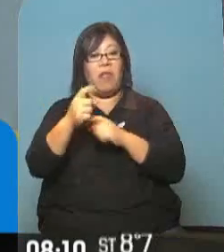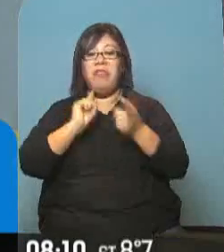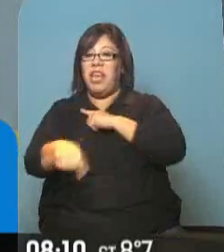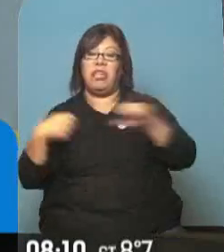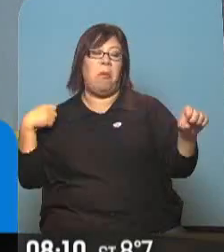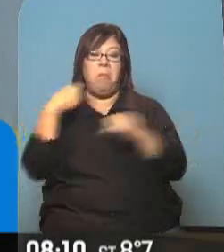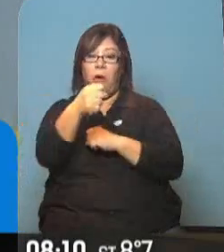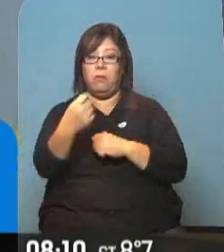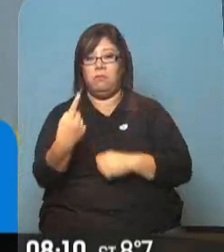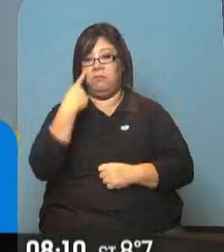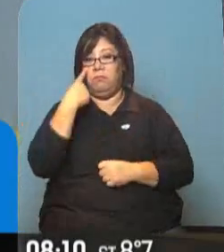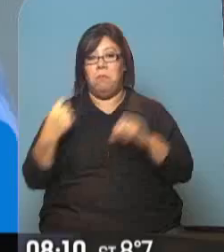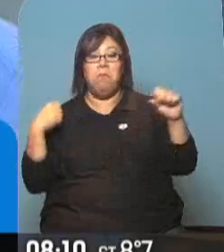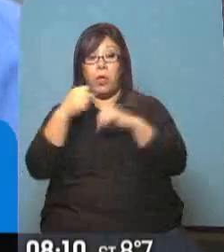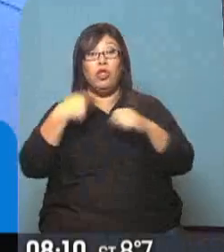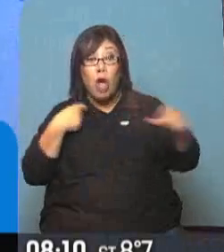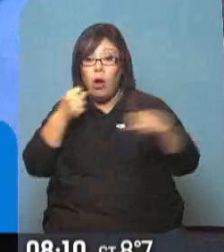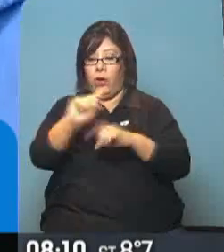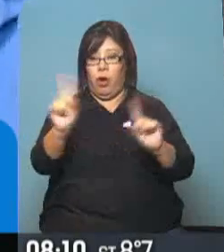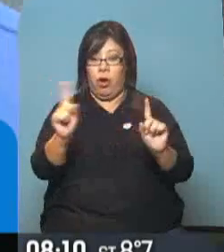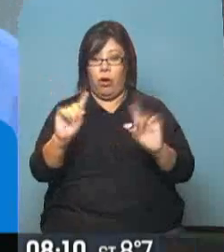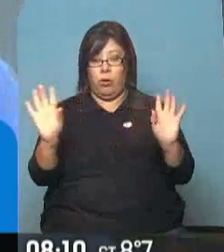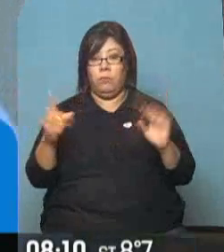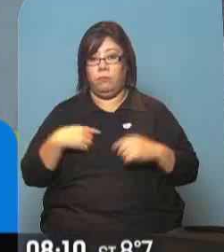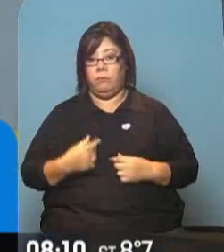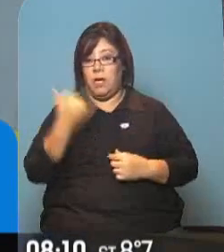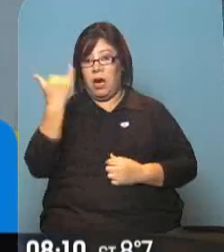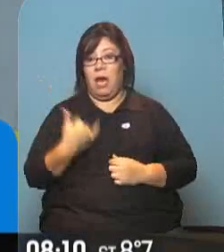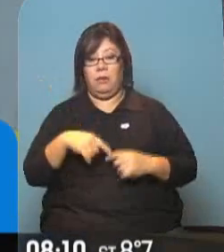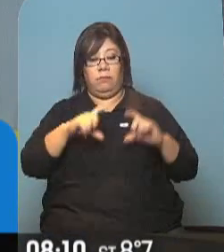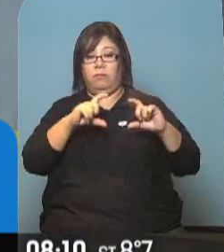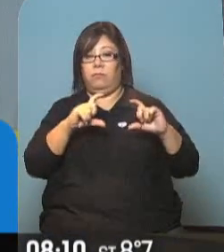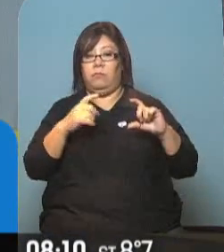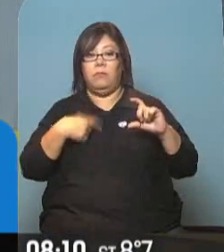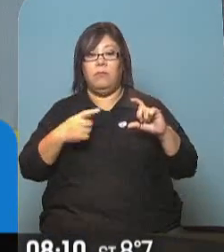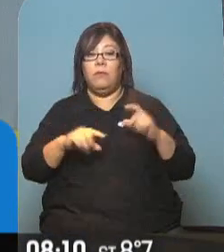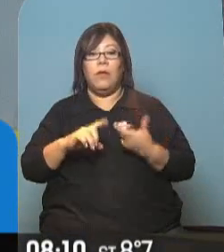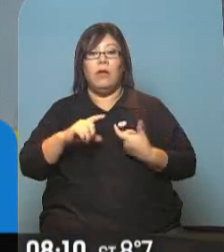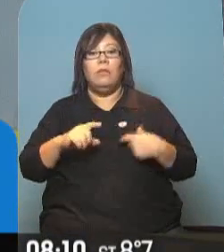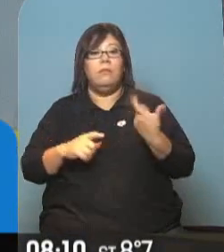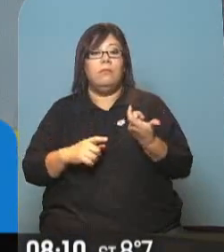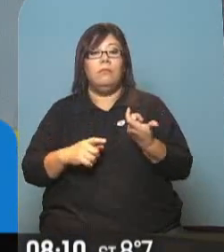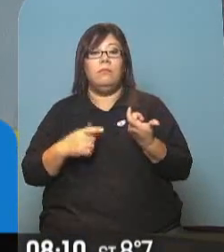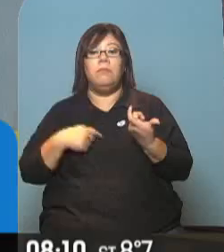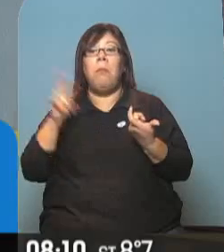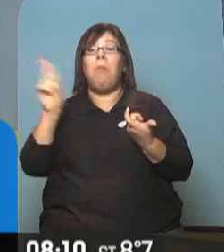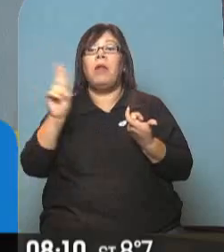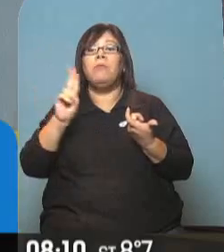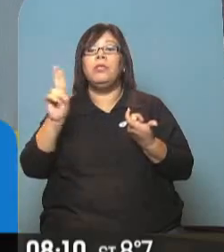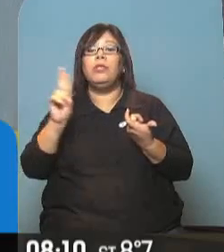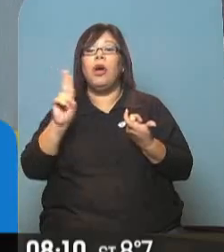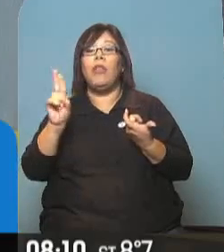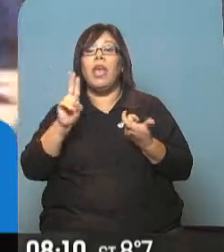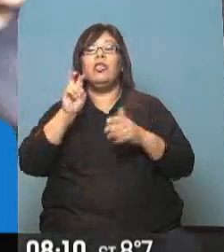Directamente. No es que yo le pegué, esta es mi única herramienta. Esta es el única arma que tengo yo. Mi permiso de ser conductora